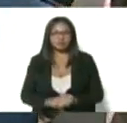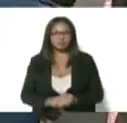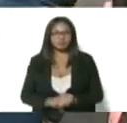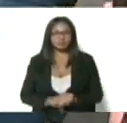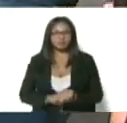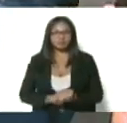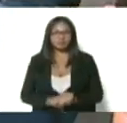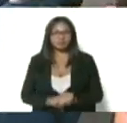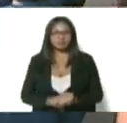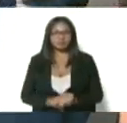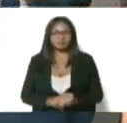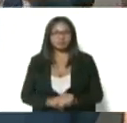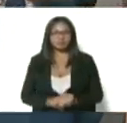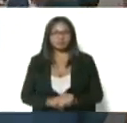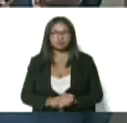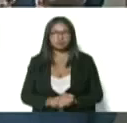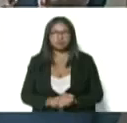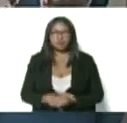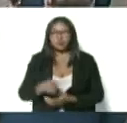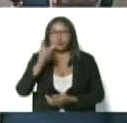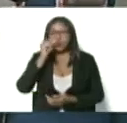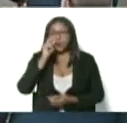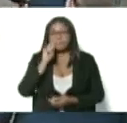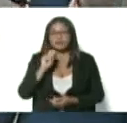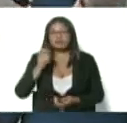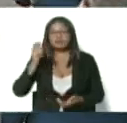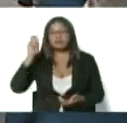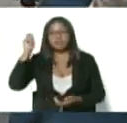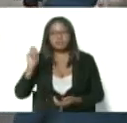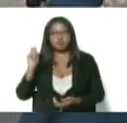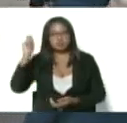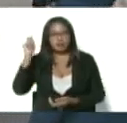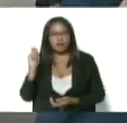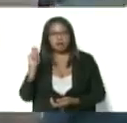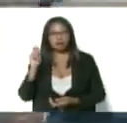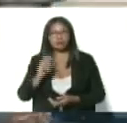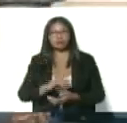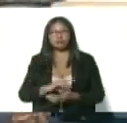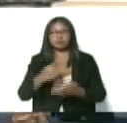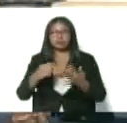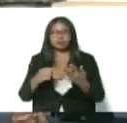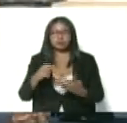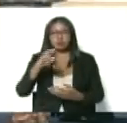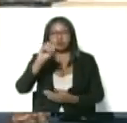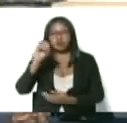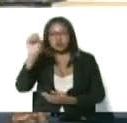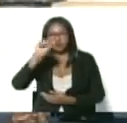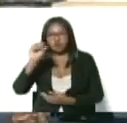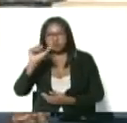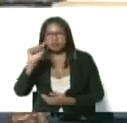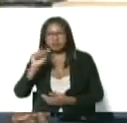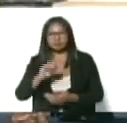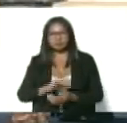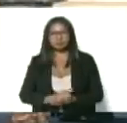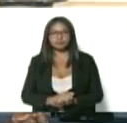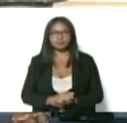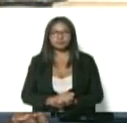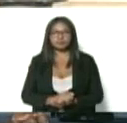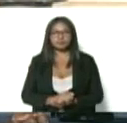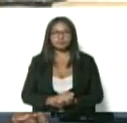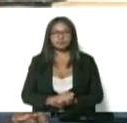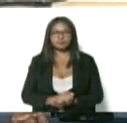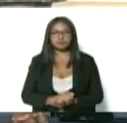capitán diputado pedro carreño doctora rosa león doctora